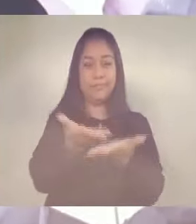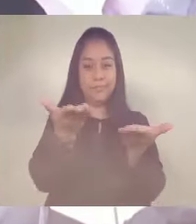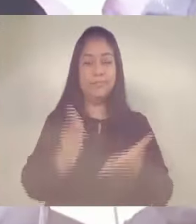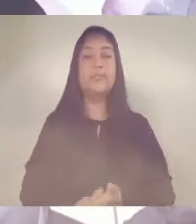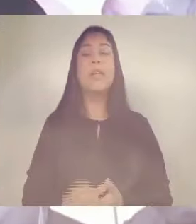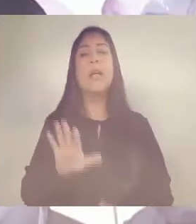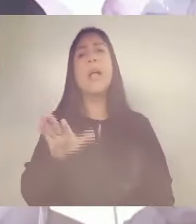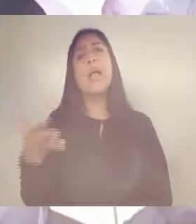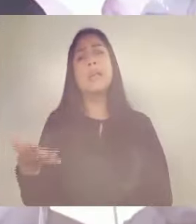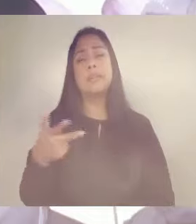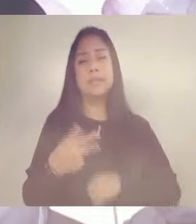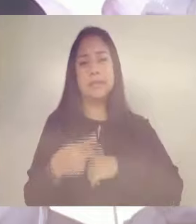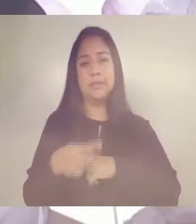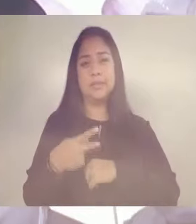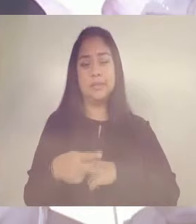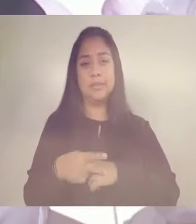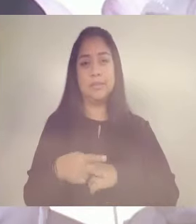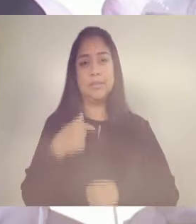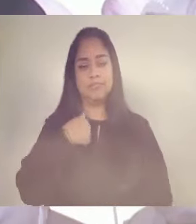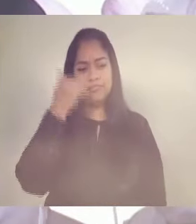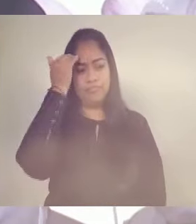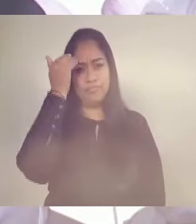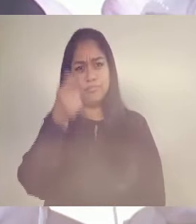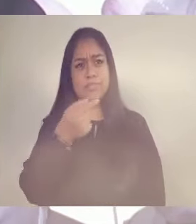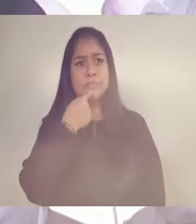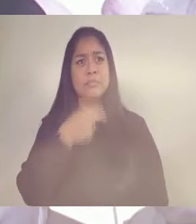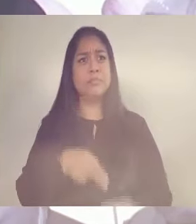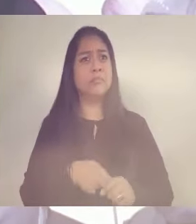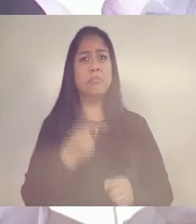Ayer en la tarde me enteré que había renunciado.